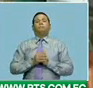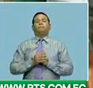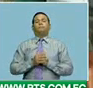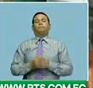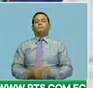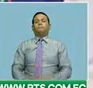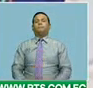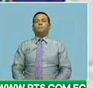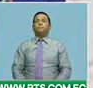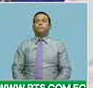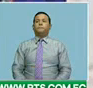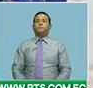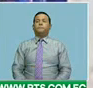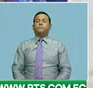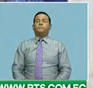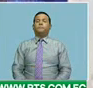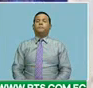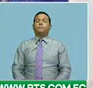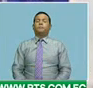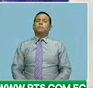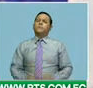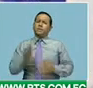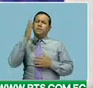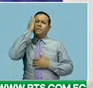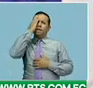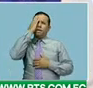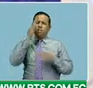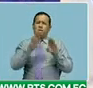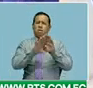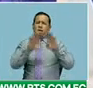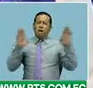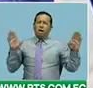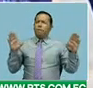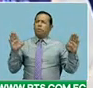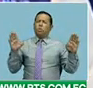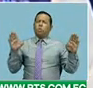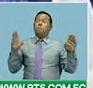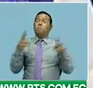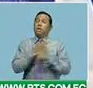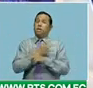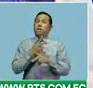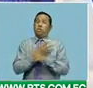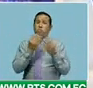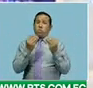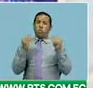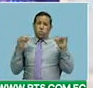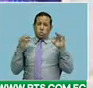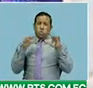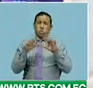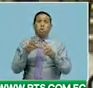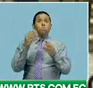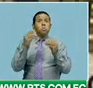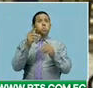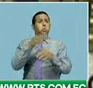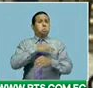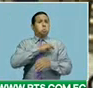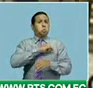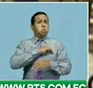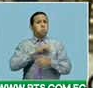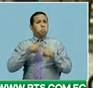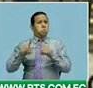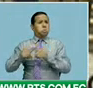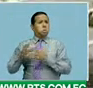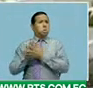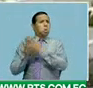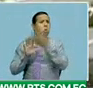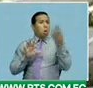municipio. No consideramos prudente abrir los cementerios y hemos visto que la gran mayoría de municipios han acogido este exhorto. Así se vivió el